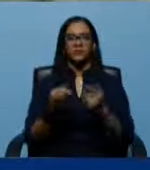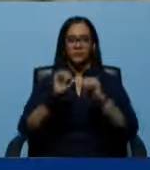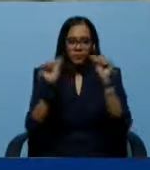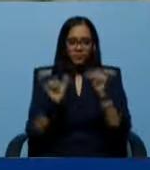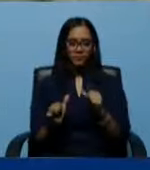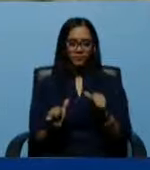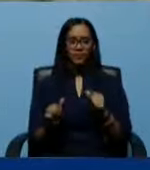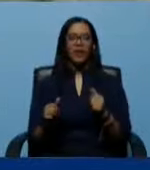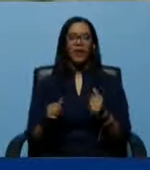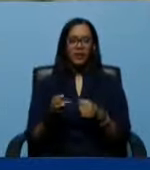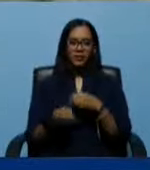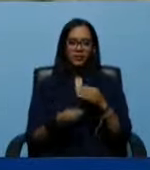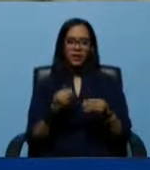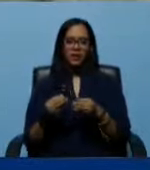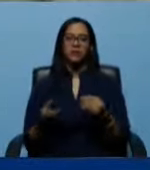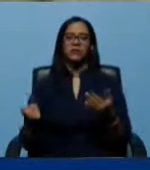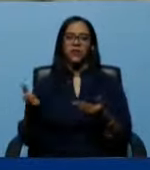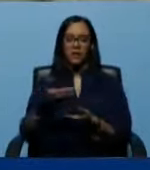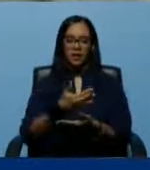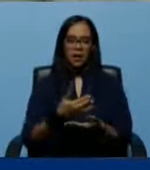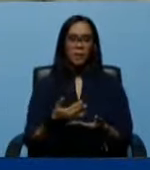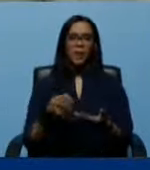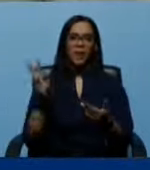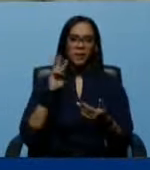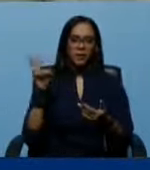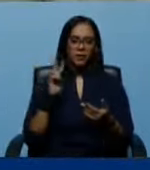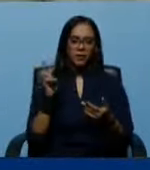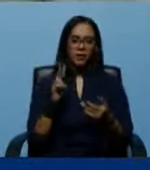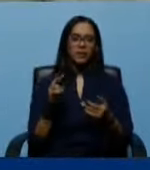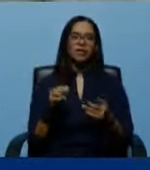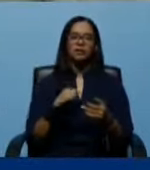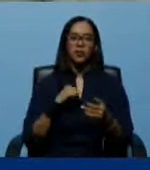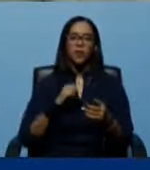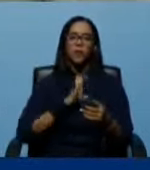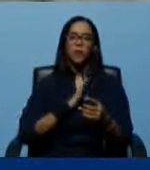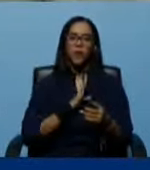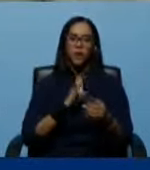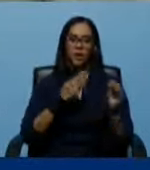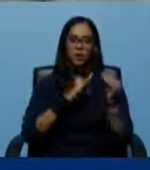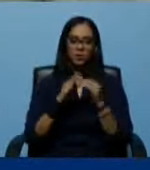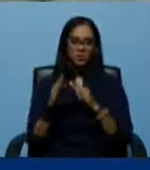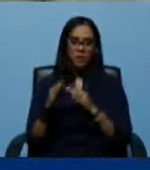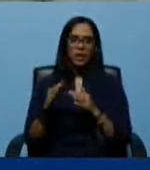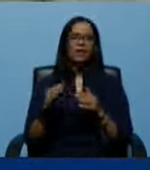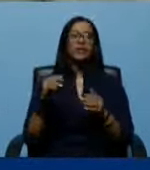extranjeros, han sido adquiridos para las venezolanas y venezolanos y son propiedad de las venezolanas y venezolanos.